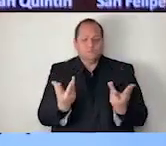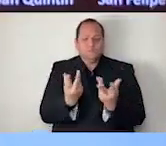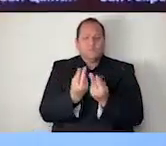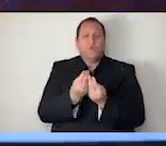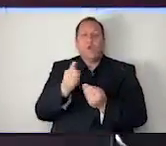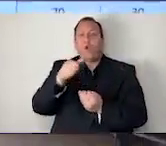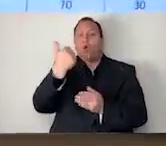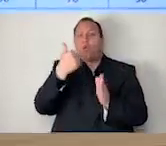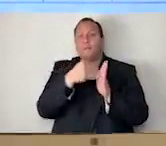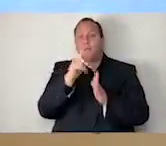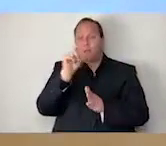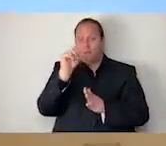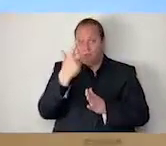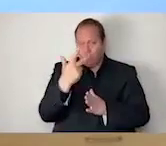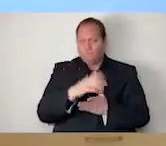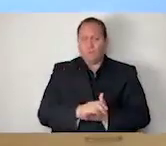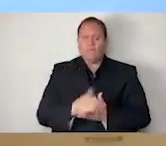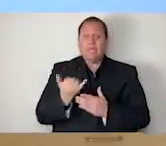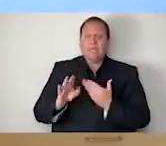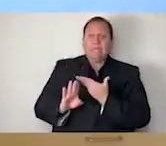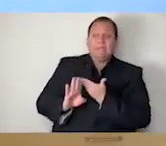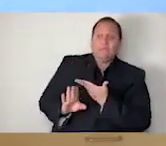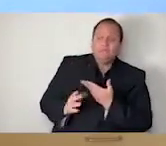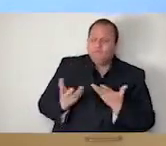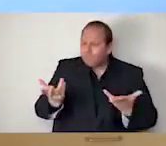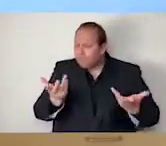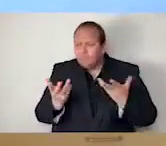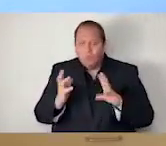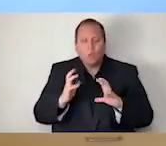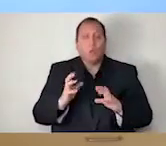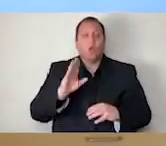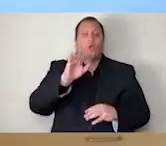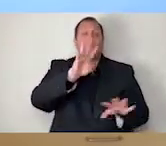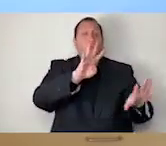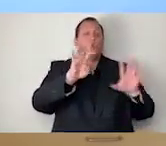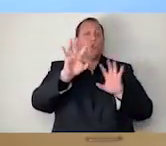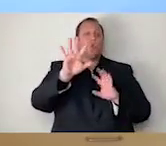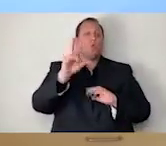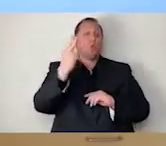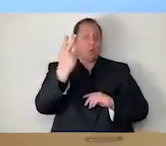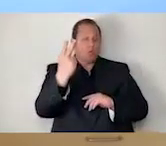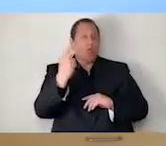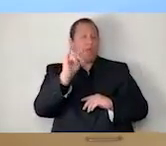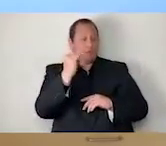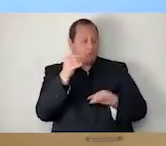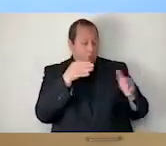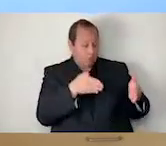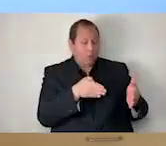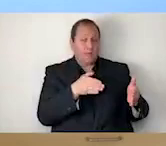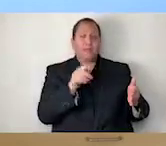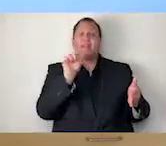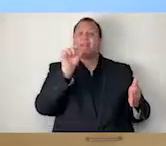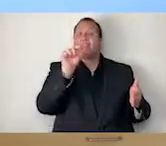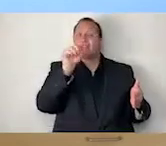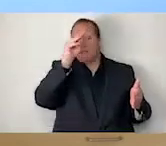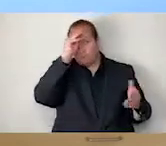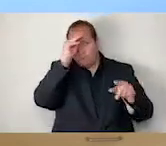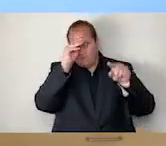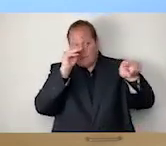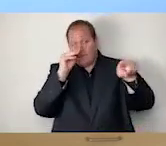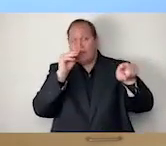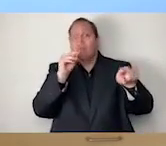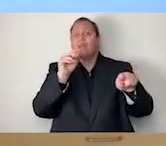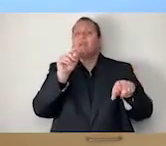11 mil 28 y el de preventa en marcha 952 en tijuana 17 en mexicali